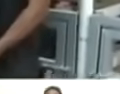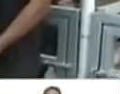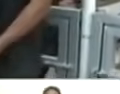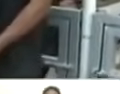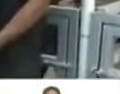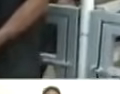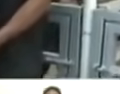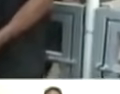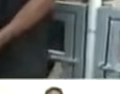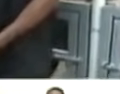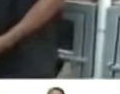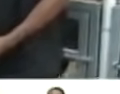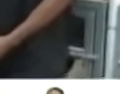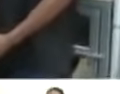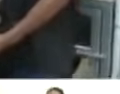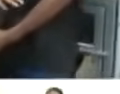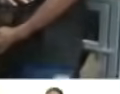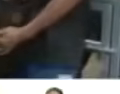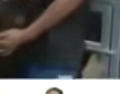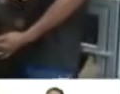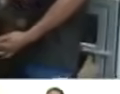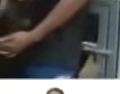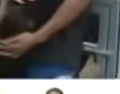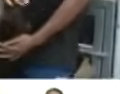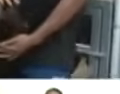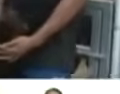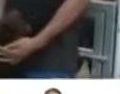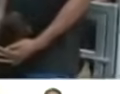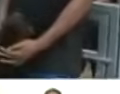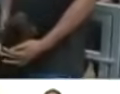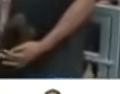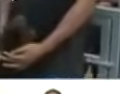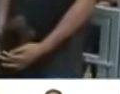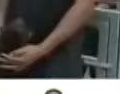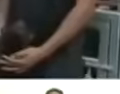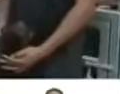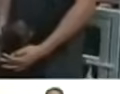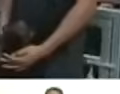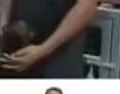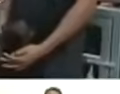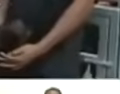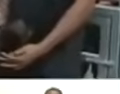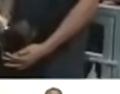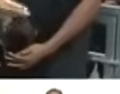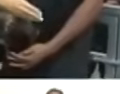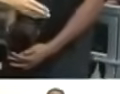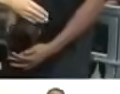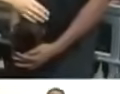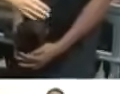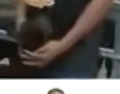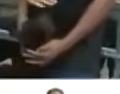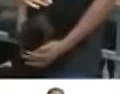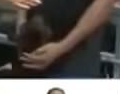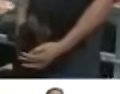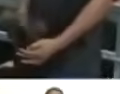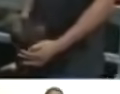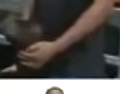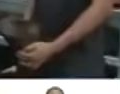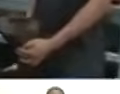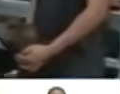para que explique toda la expo que él tiene aquí en su área y las bondades y beneficios para el pueblo